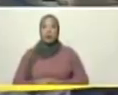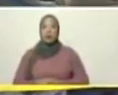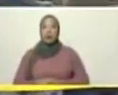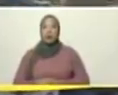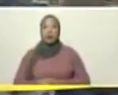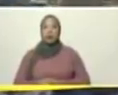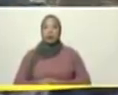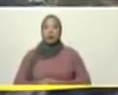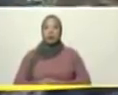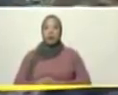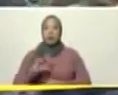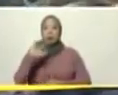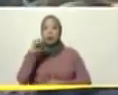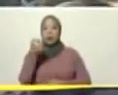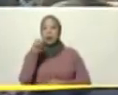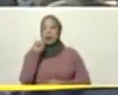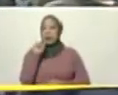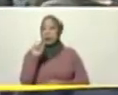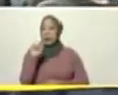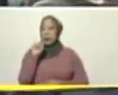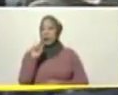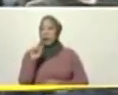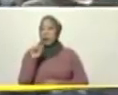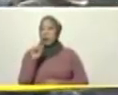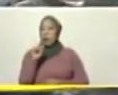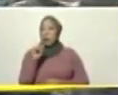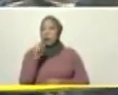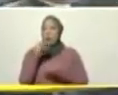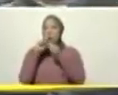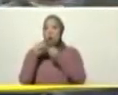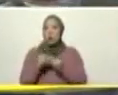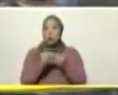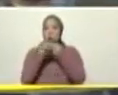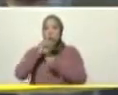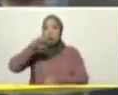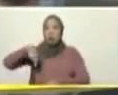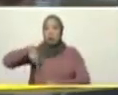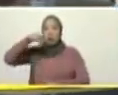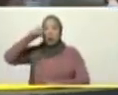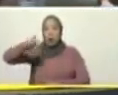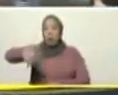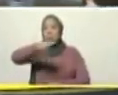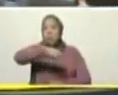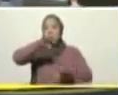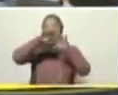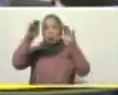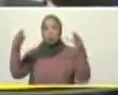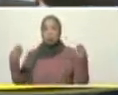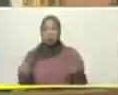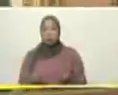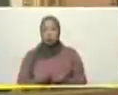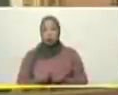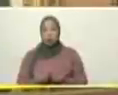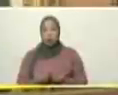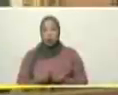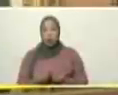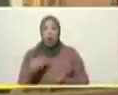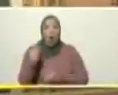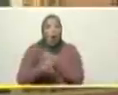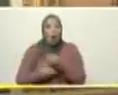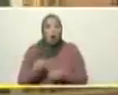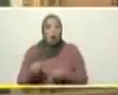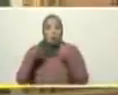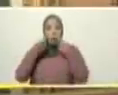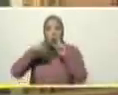Son 10 segundos el sonido. Como estamos reconstruyendo para nuestro pueblo y nuestros amigos del mundo, vamos a ver cómo está este video.